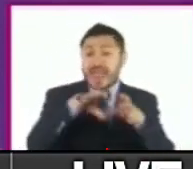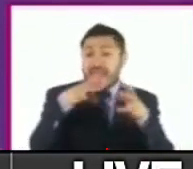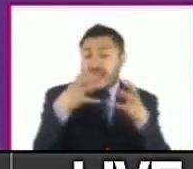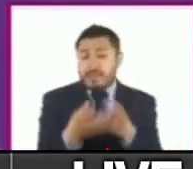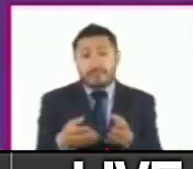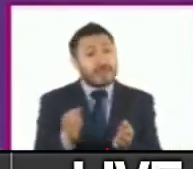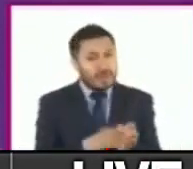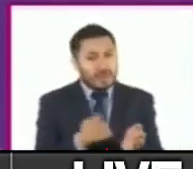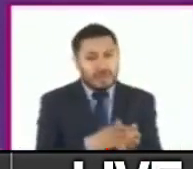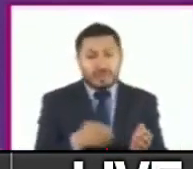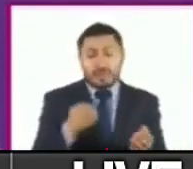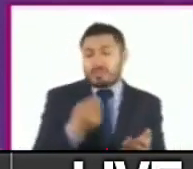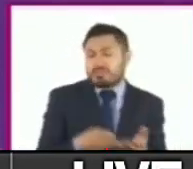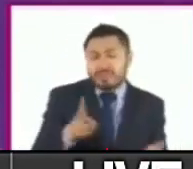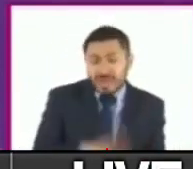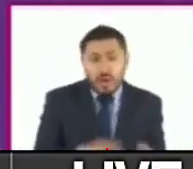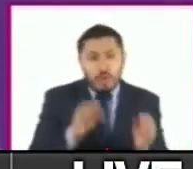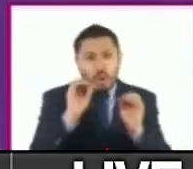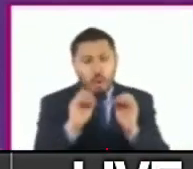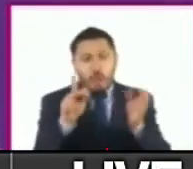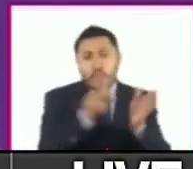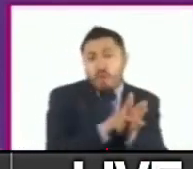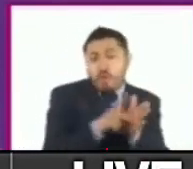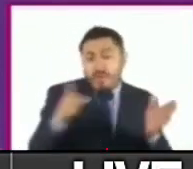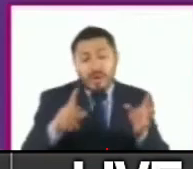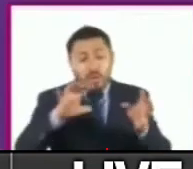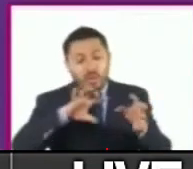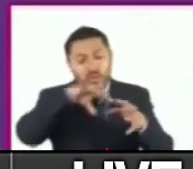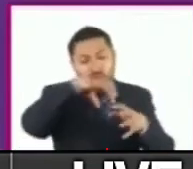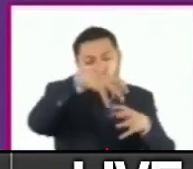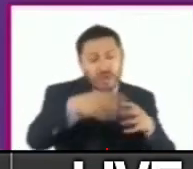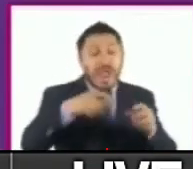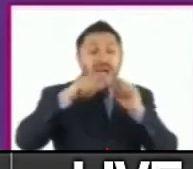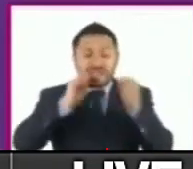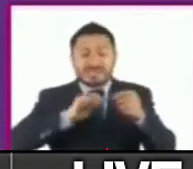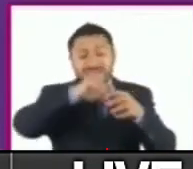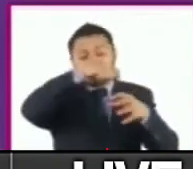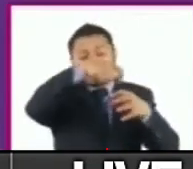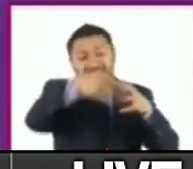papel reciclado o periódico reforzado con cinta adhesiva.